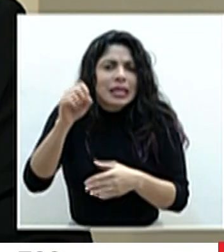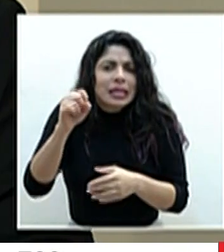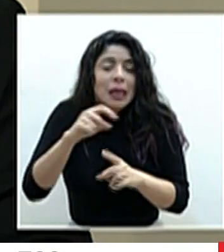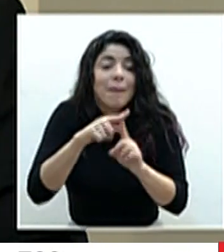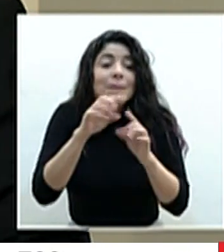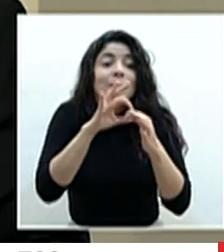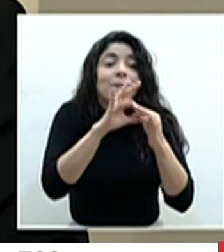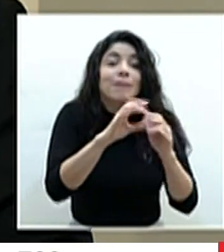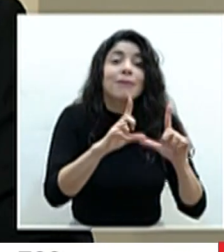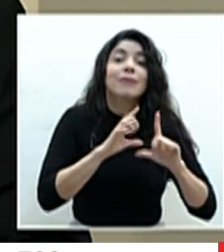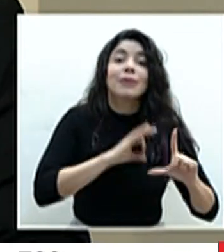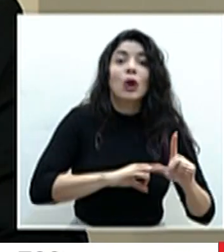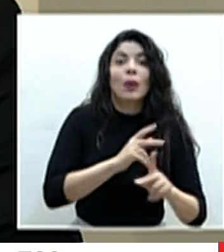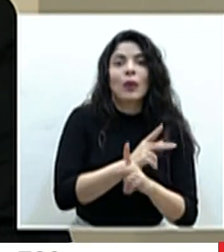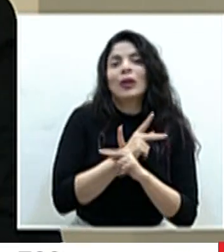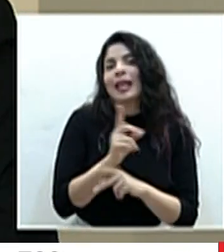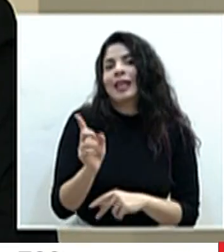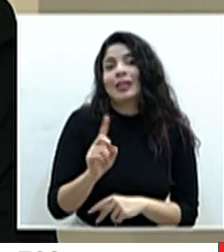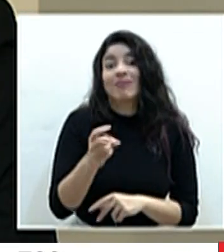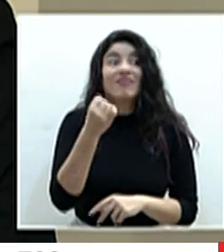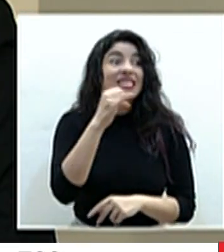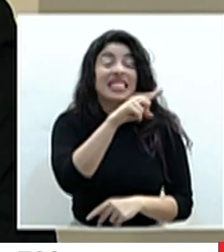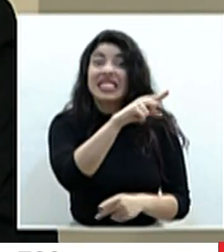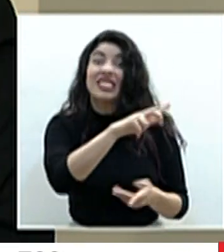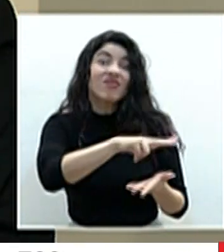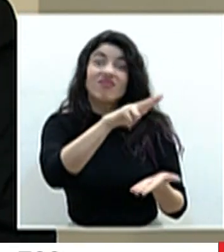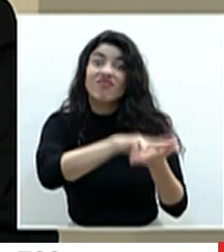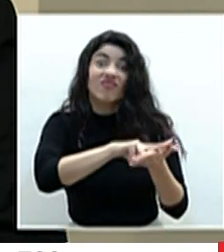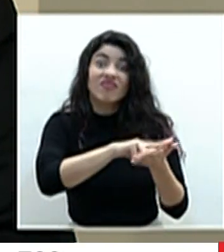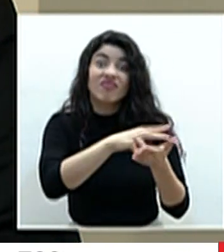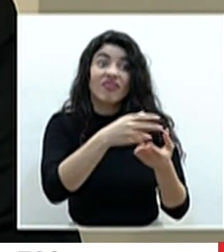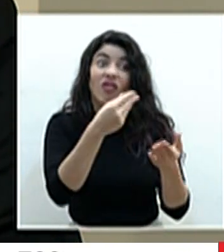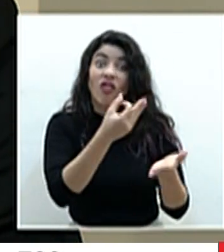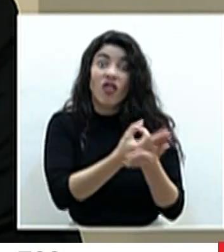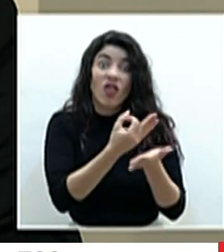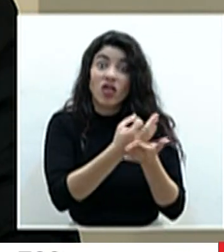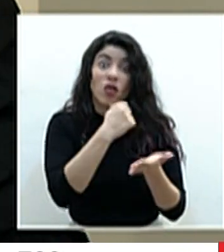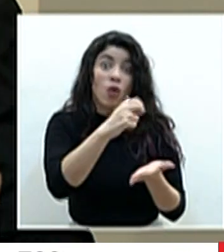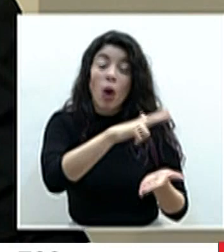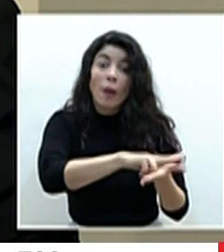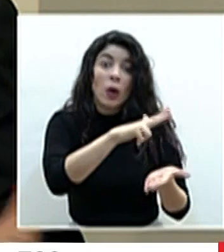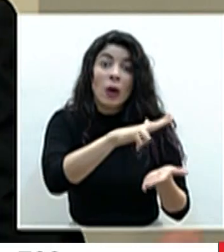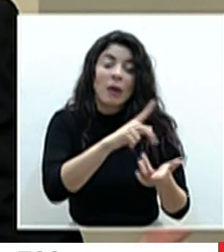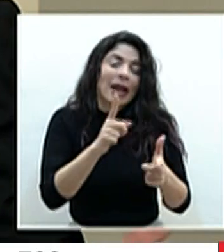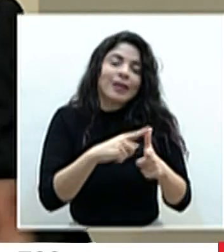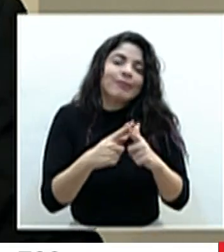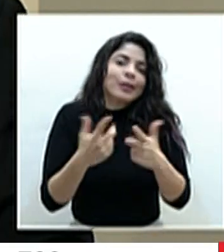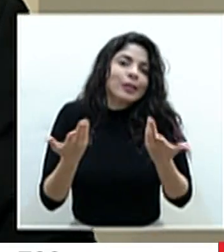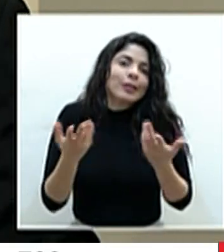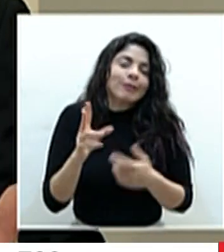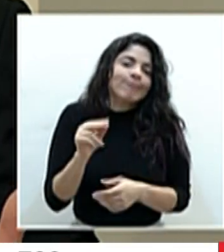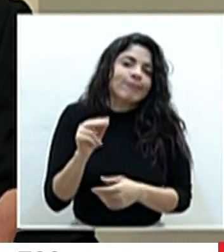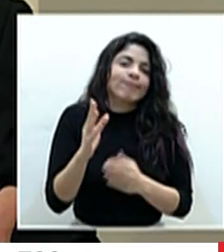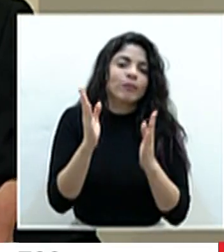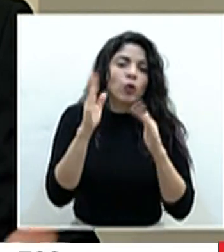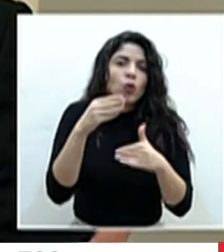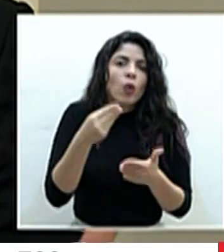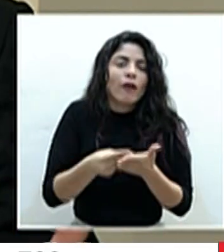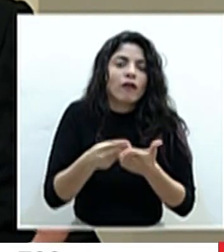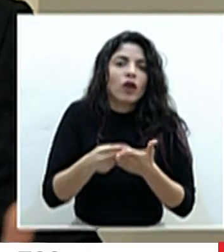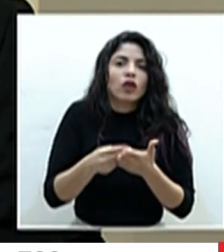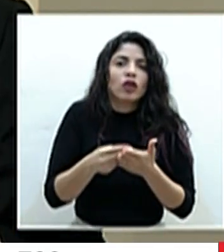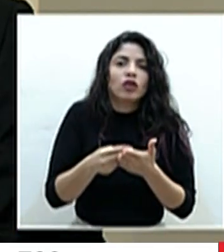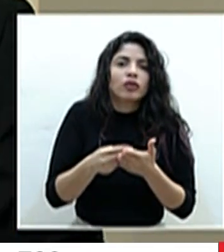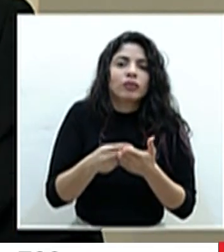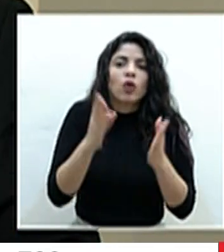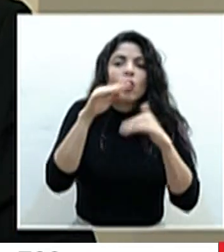bonos proteger, no. Si no se cuenta con esos fondos, no tenemos recursos de otra